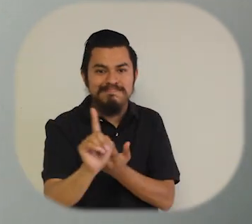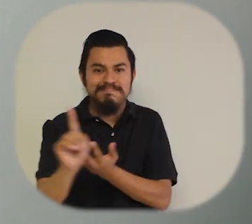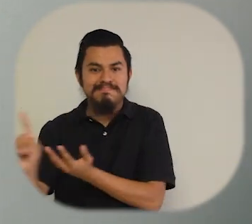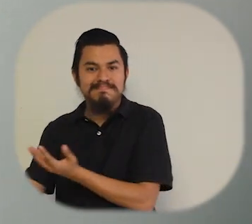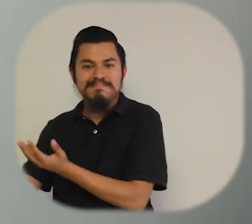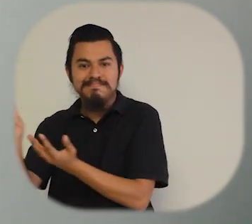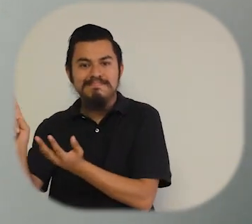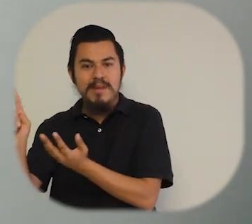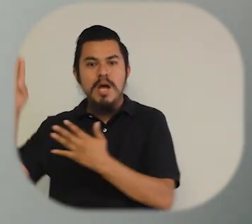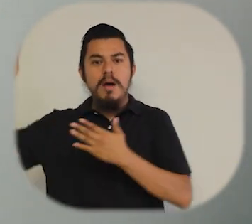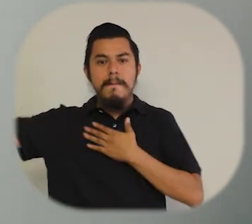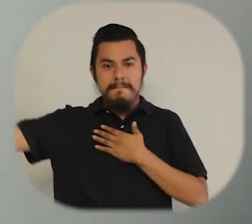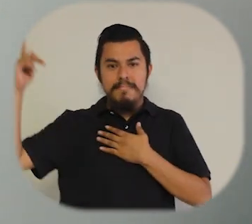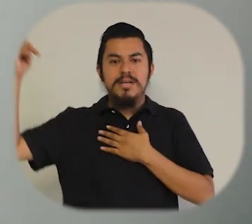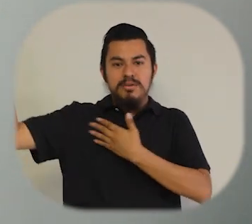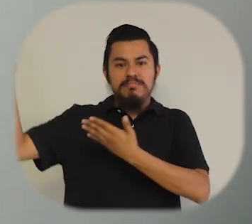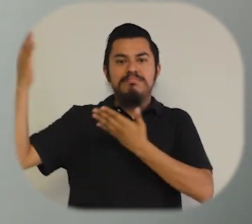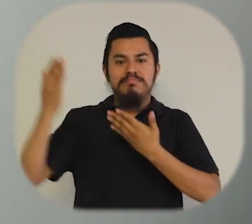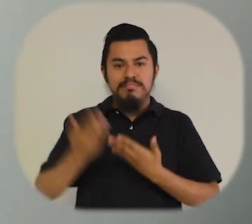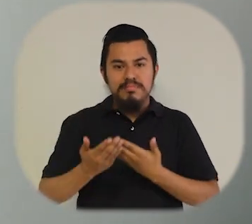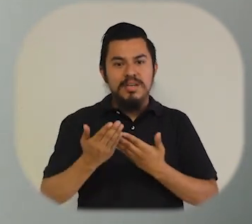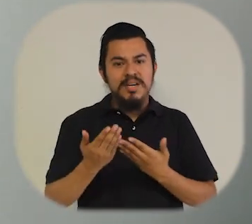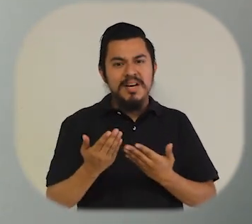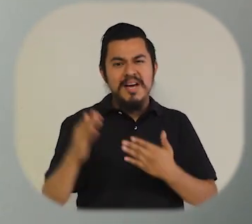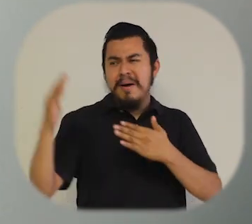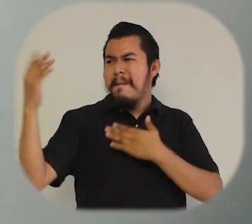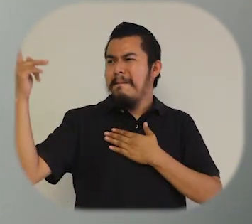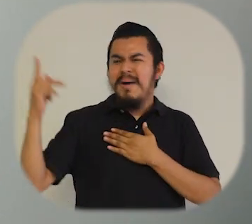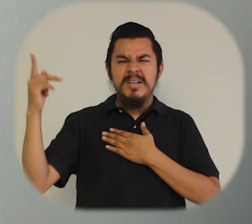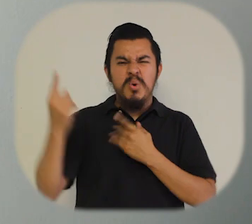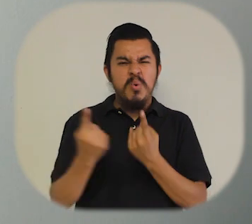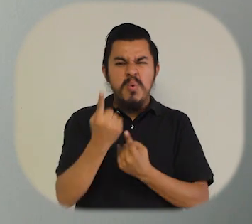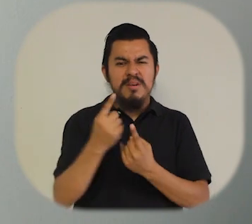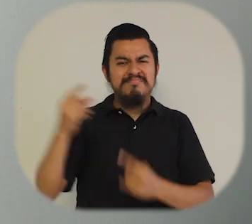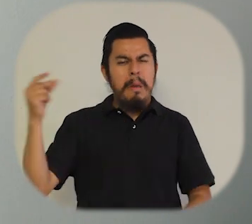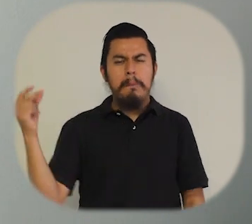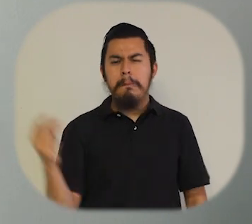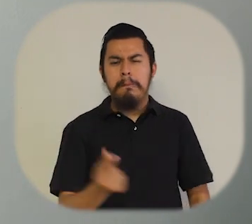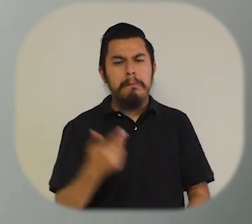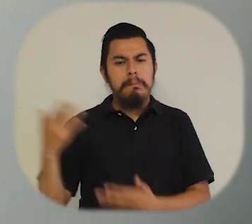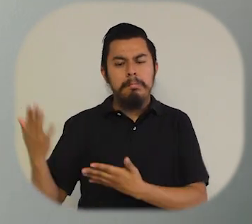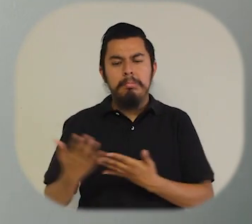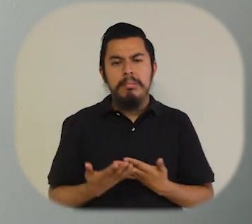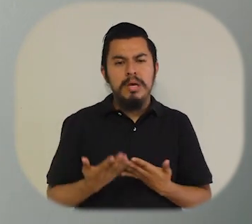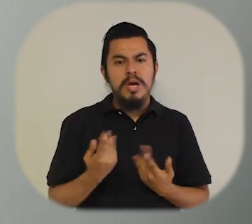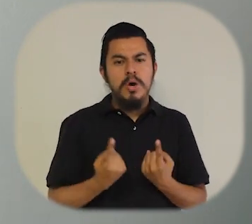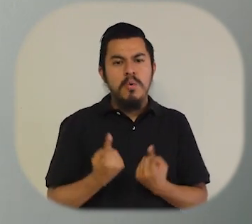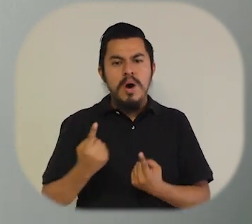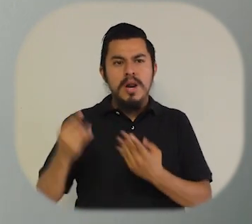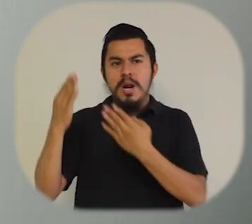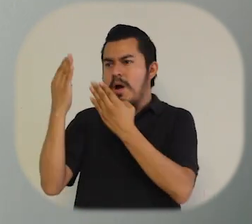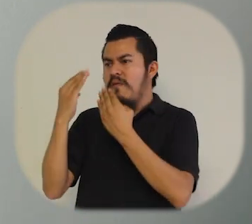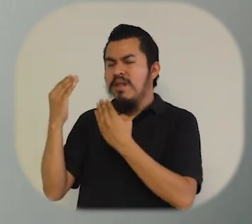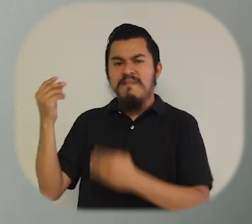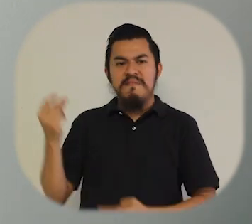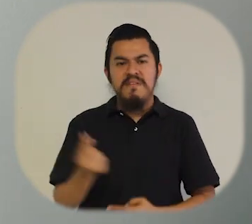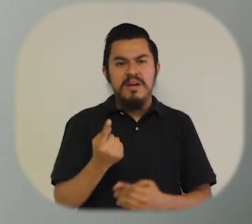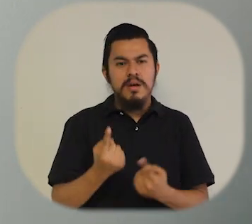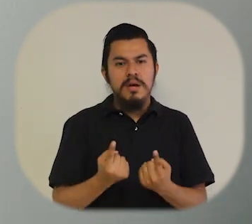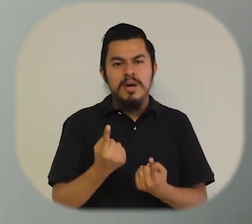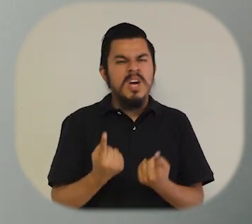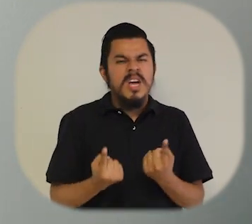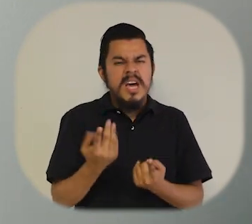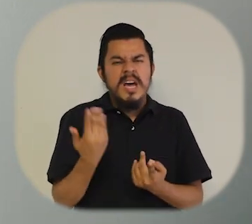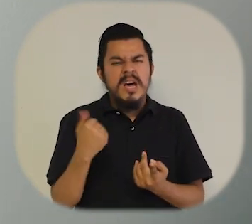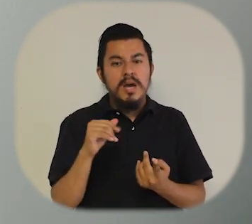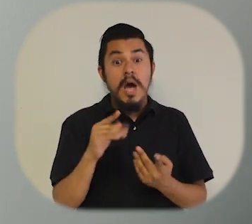nos fue entregado el pacto. Así que este pacto es algo muy fácil que nos fue dado. Fue un pacto fácil de obedecer. El árbol que